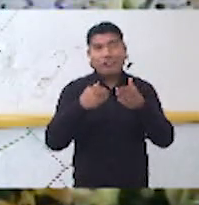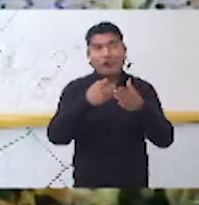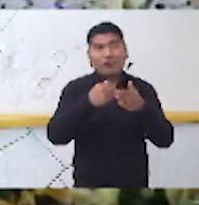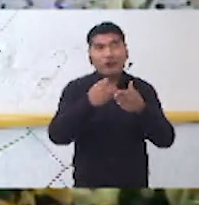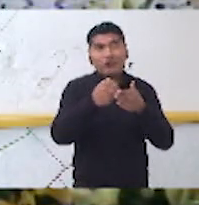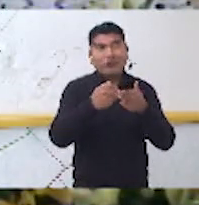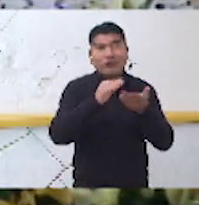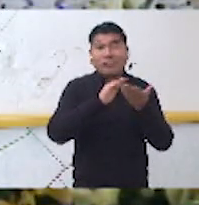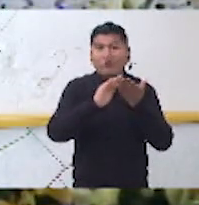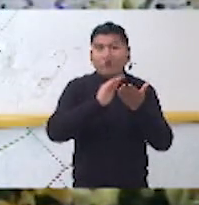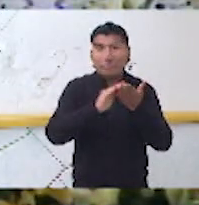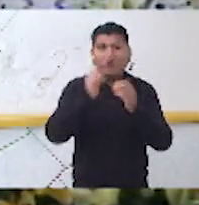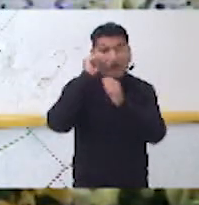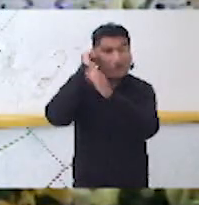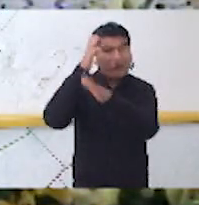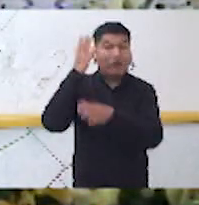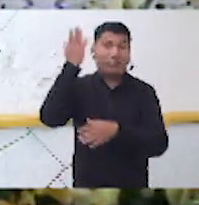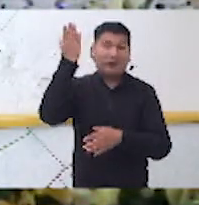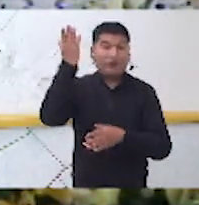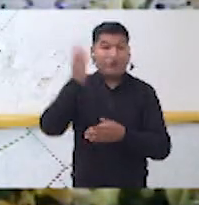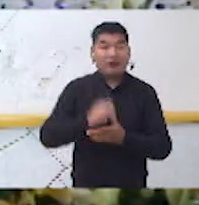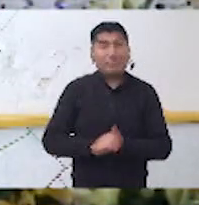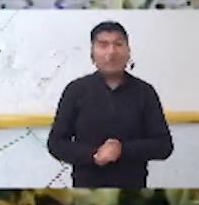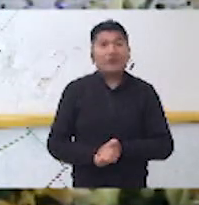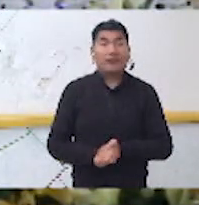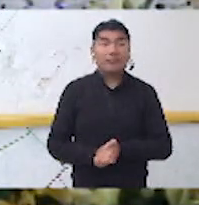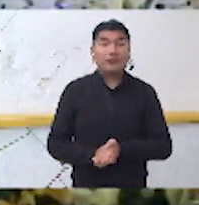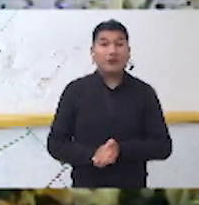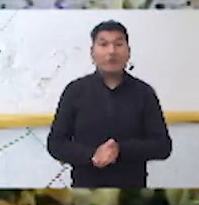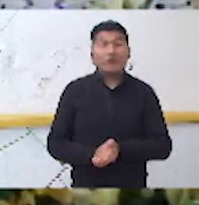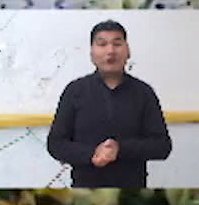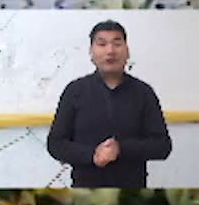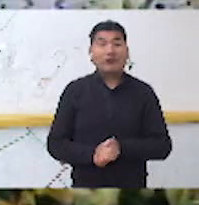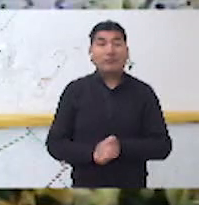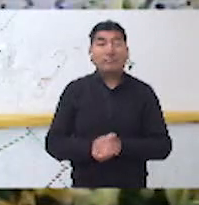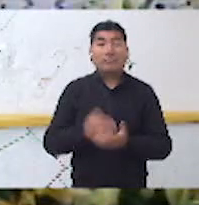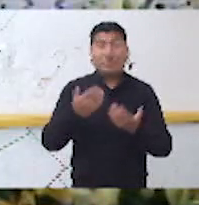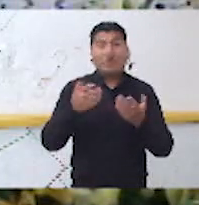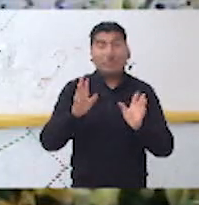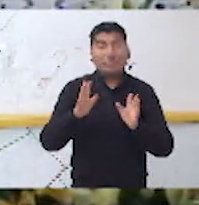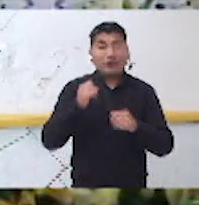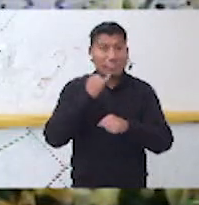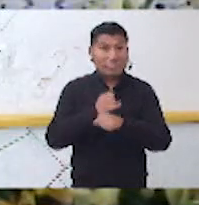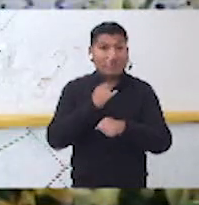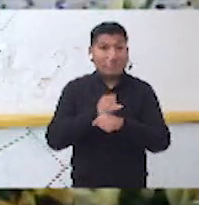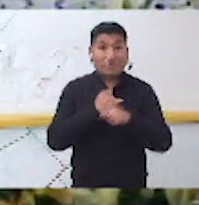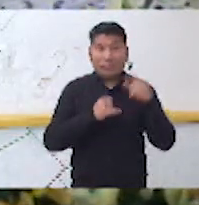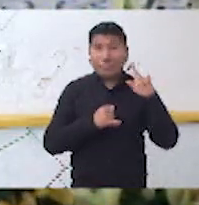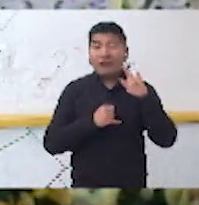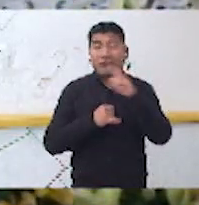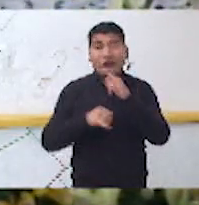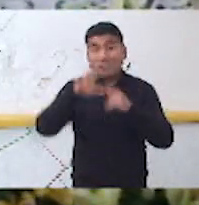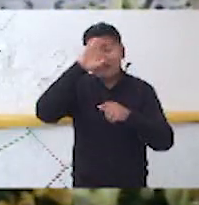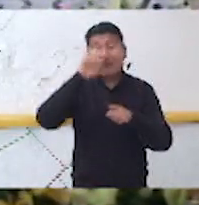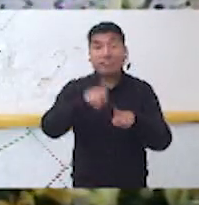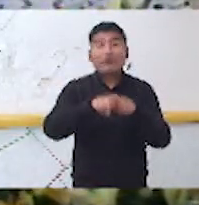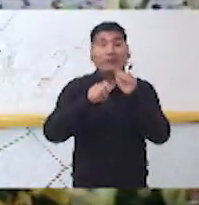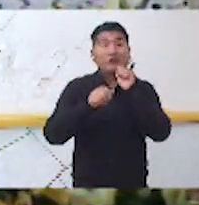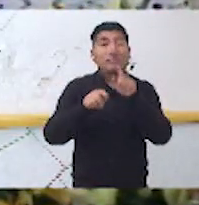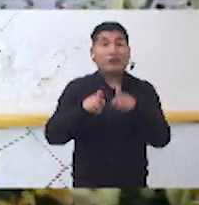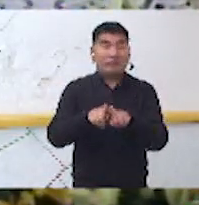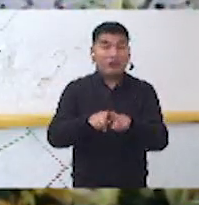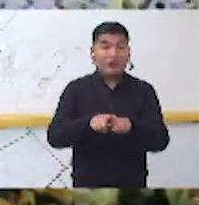la misericordia del Padre. Querida diócesis, queridos hermanos y hermanas,